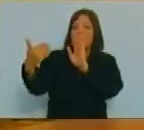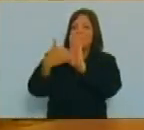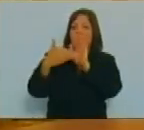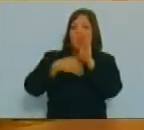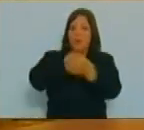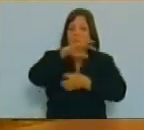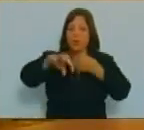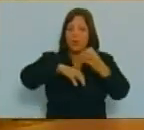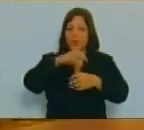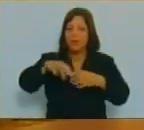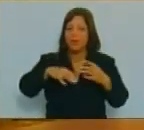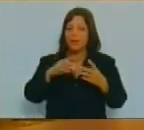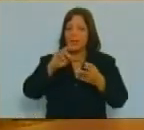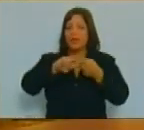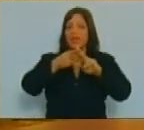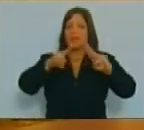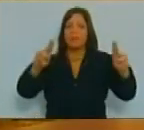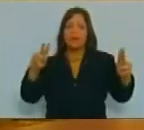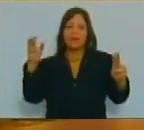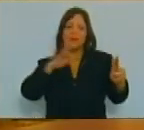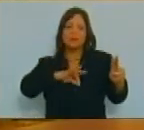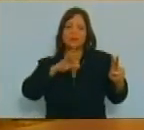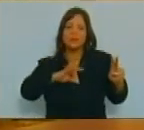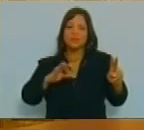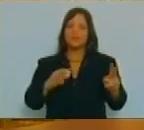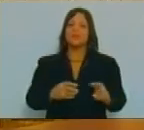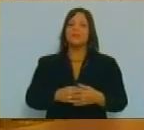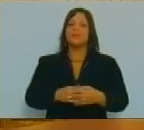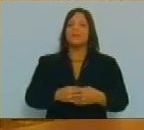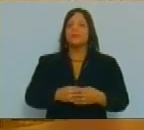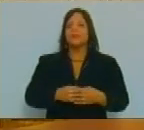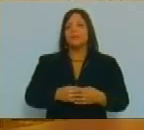interno y a la paz social que ya la describí